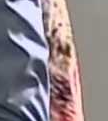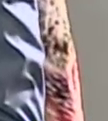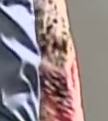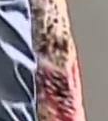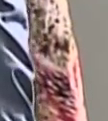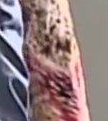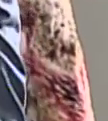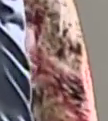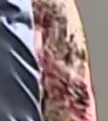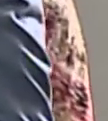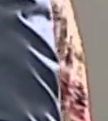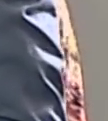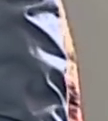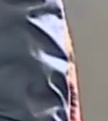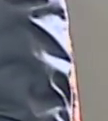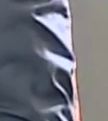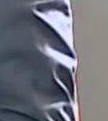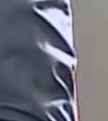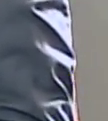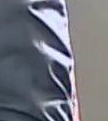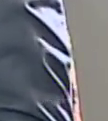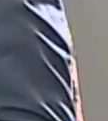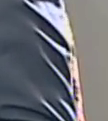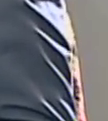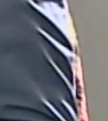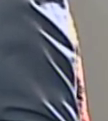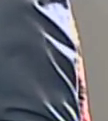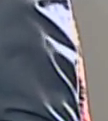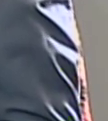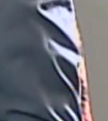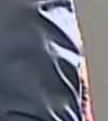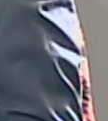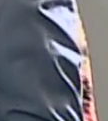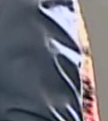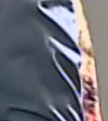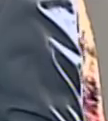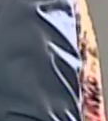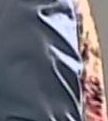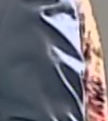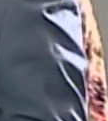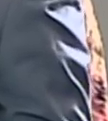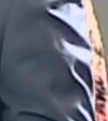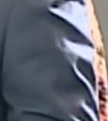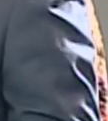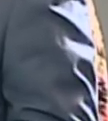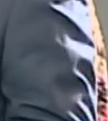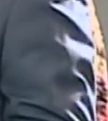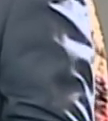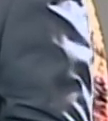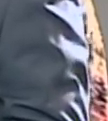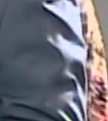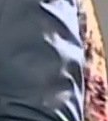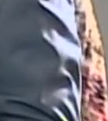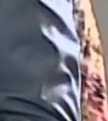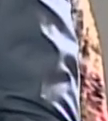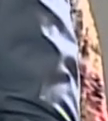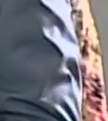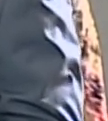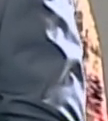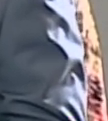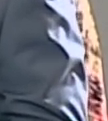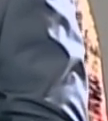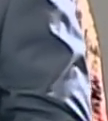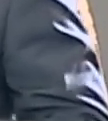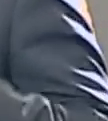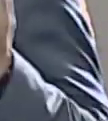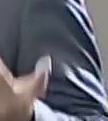En segundo lugar, la Organización de Estados Americanos discute este martes la situación en Venezuela. Quería saber su opinión al respecto. Y en tercer lugar, a